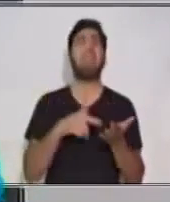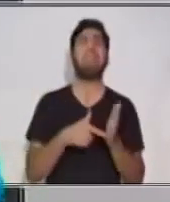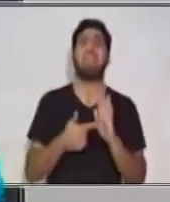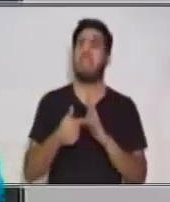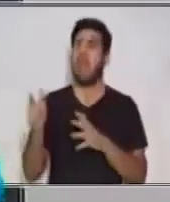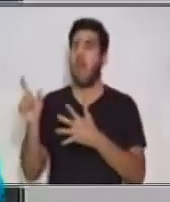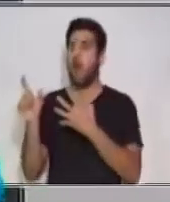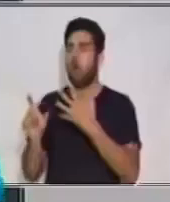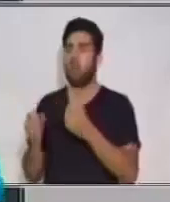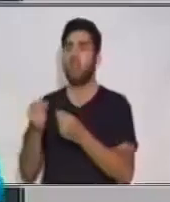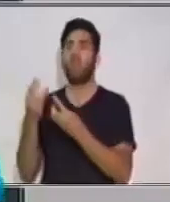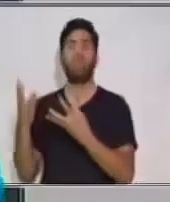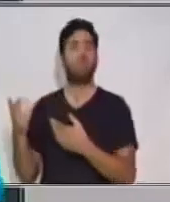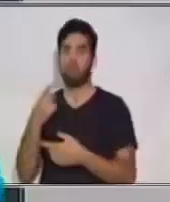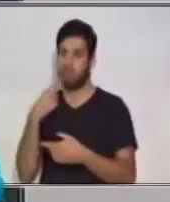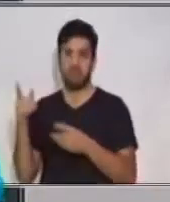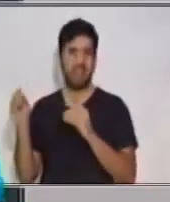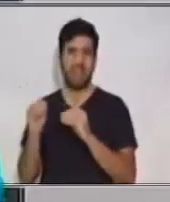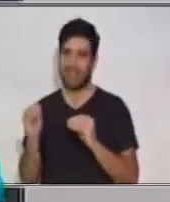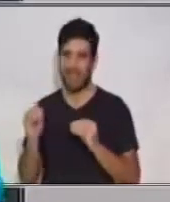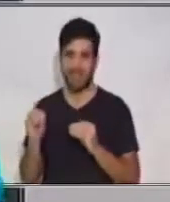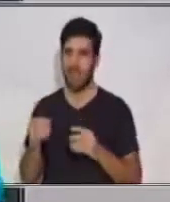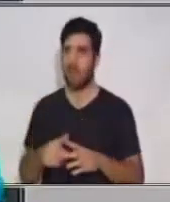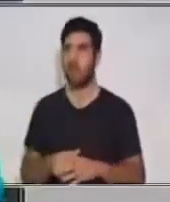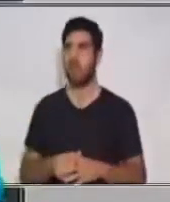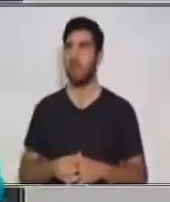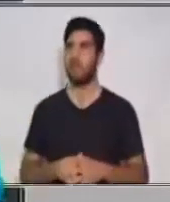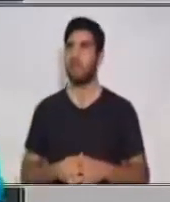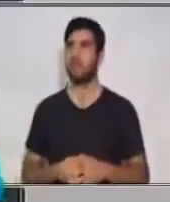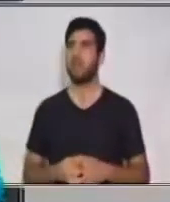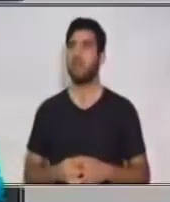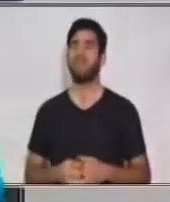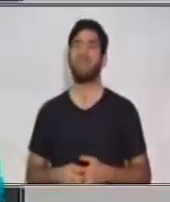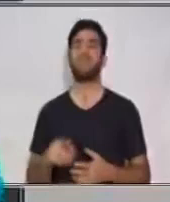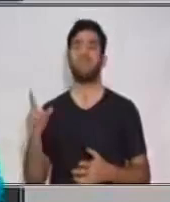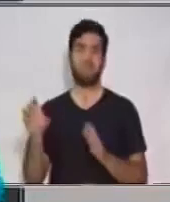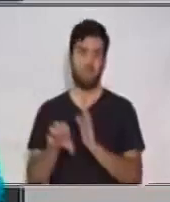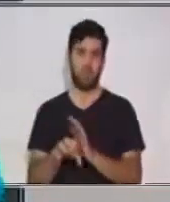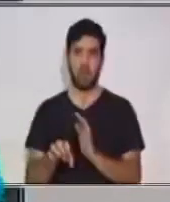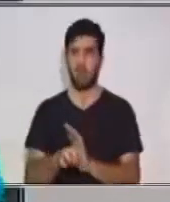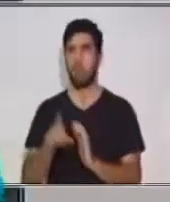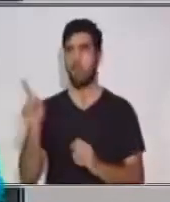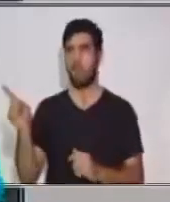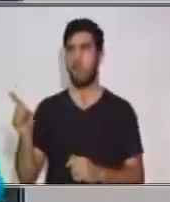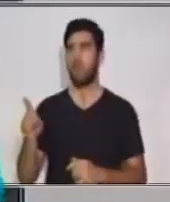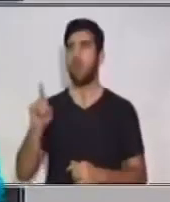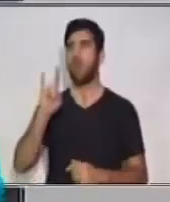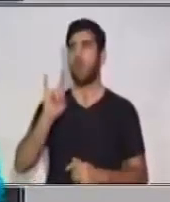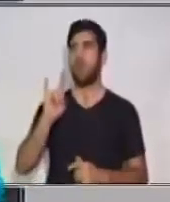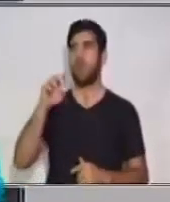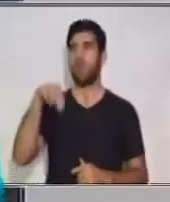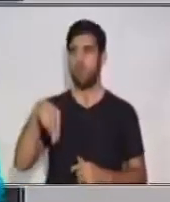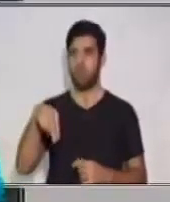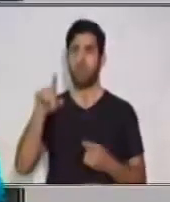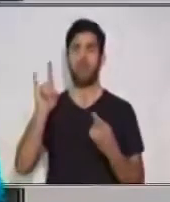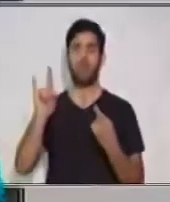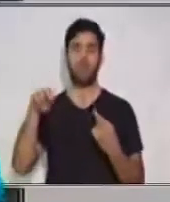específicamente cuántos van a ser, sino que no va a ser de manera general. Por ejemplo, los indeterminantes podemos